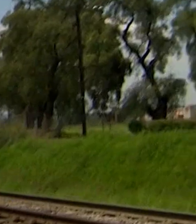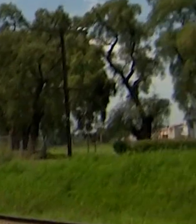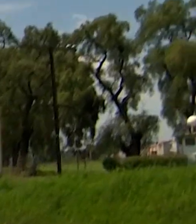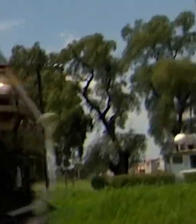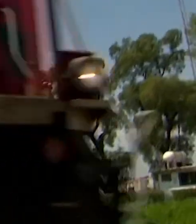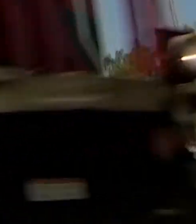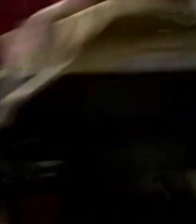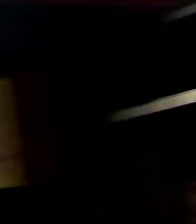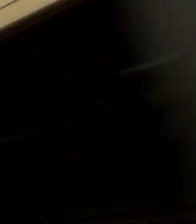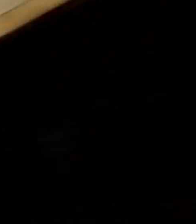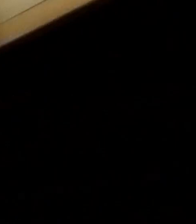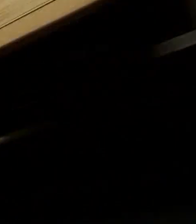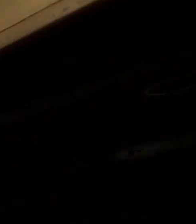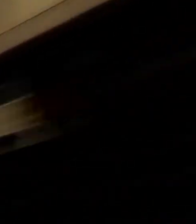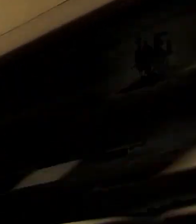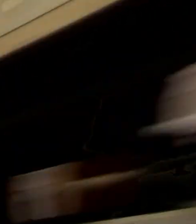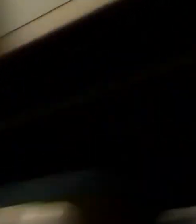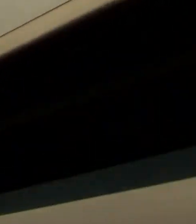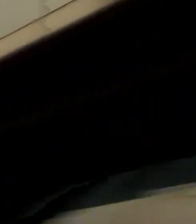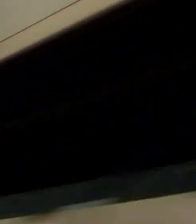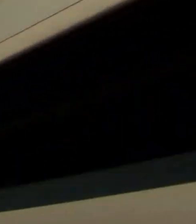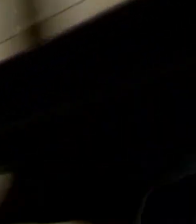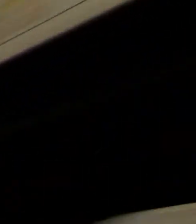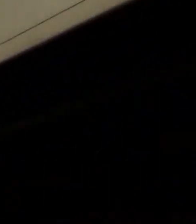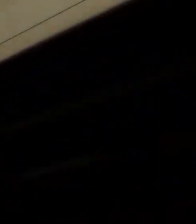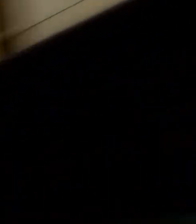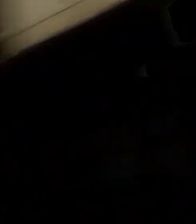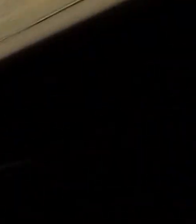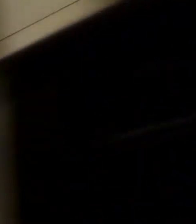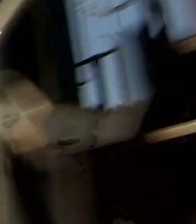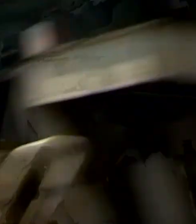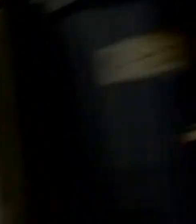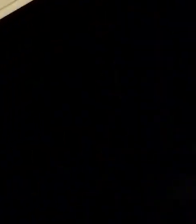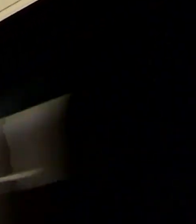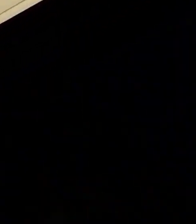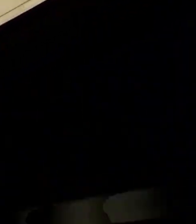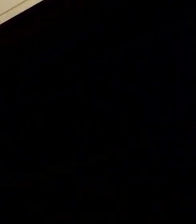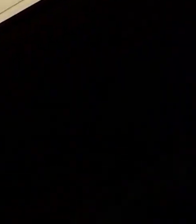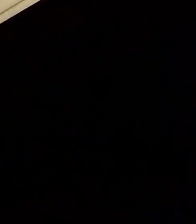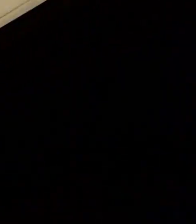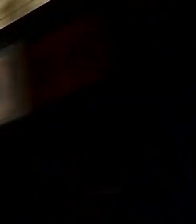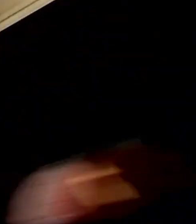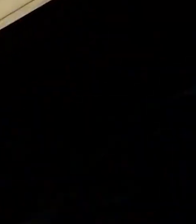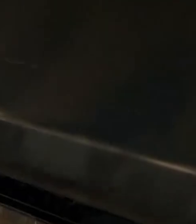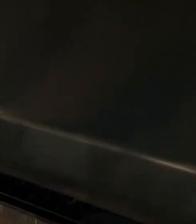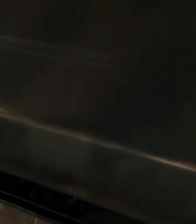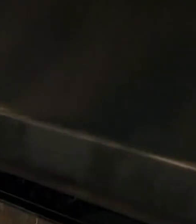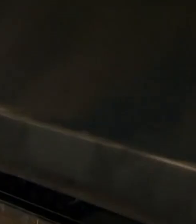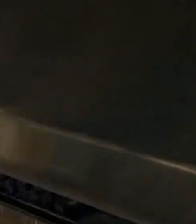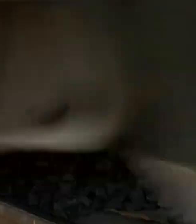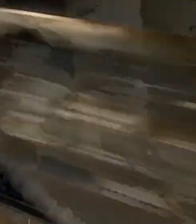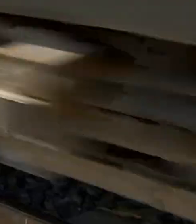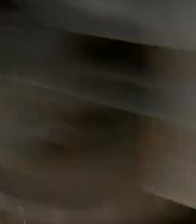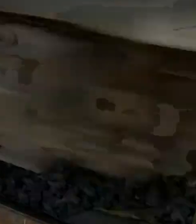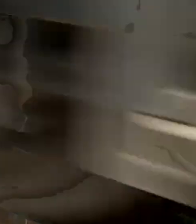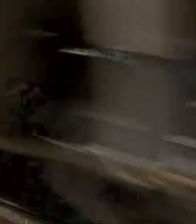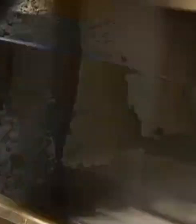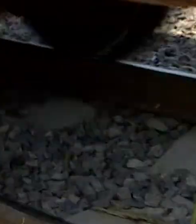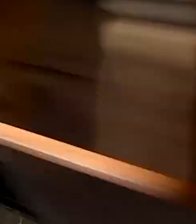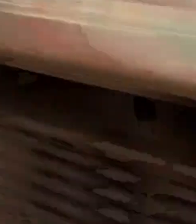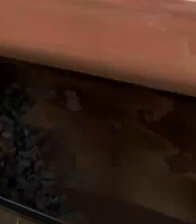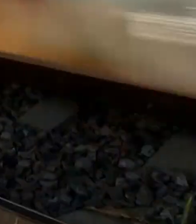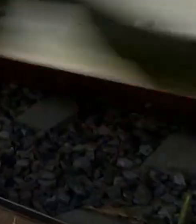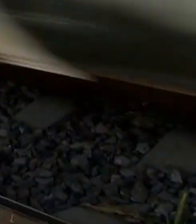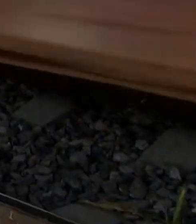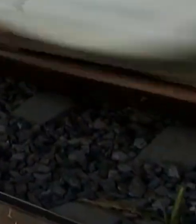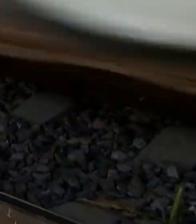de uno de los proyectos estratégicos del gobierno federal, que es el corredor interoceánico del Istmo de